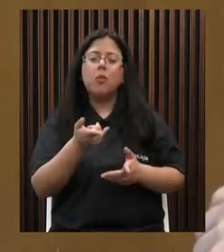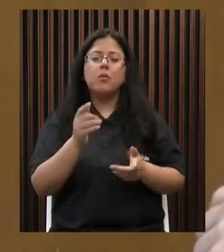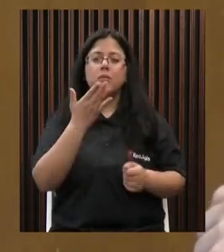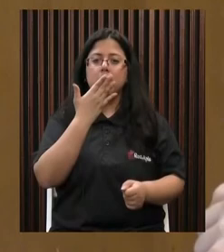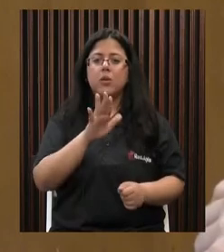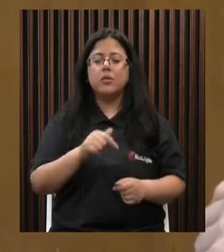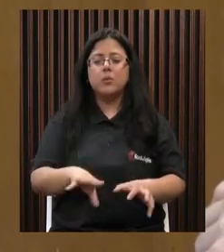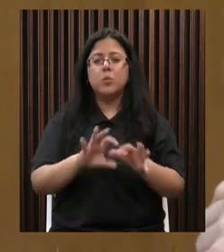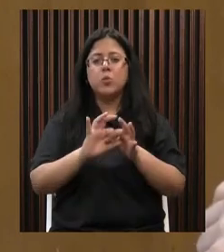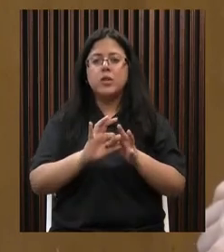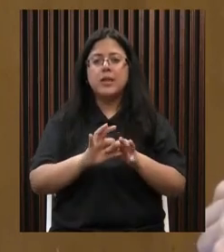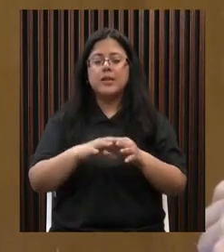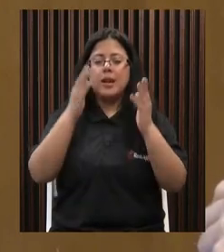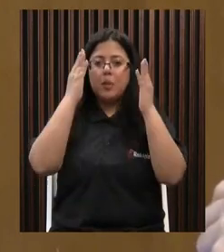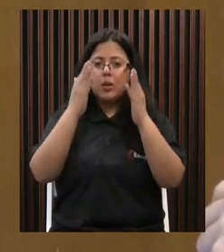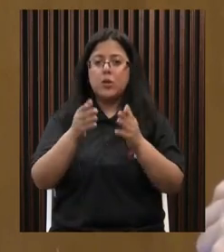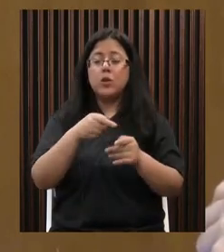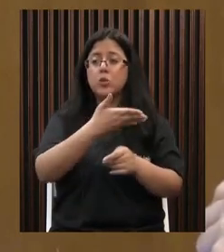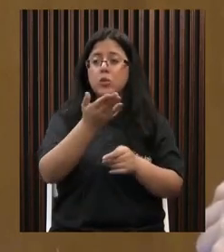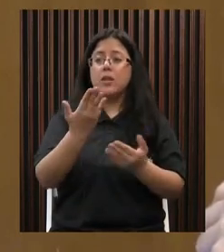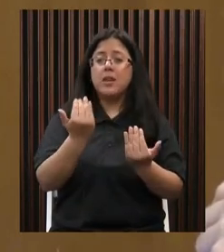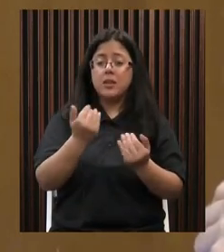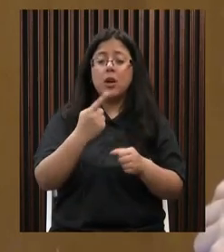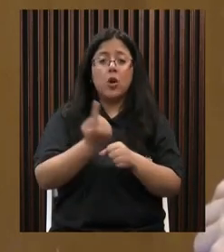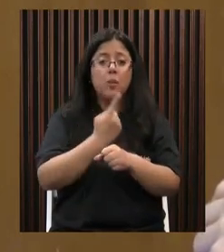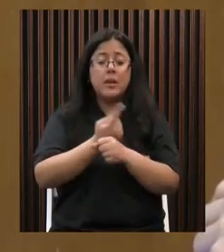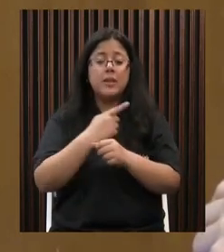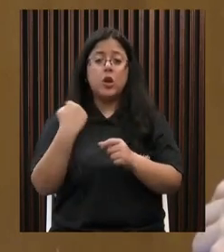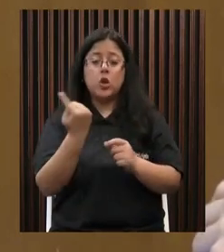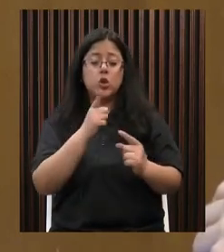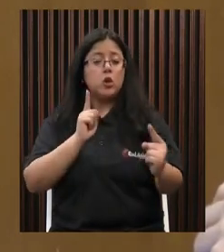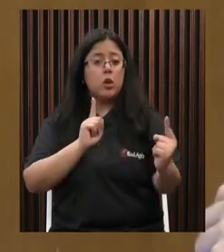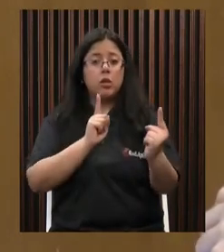que muchas gracias por tu atención, y si necesitan hablar con nosotros o tienes